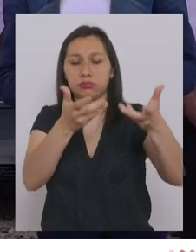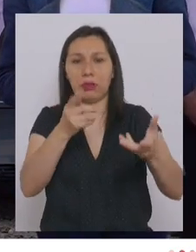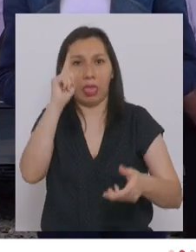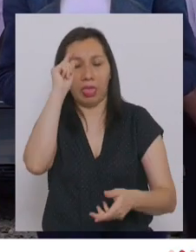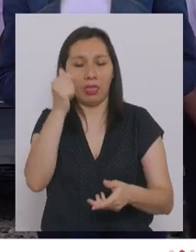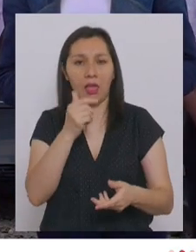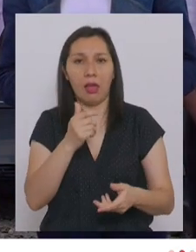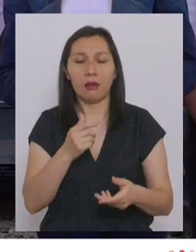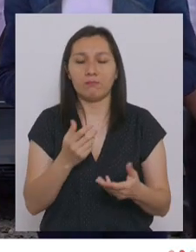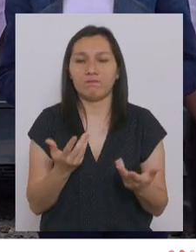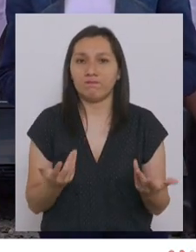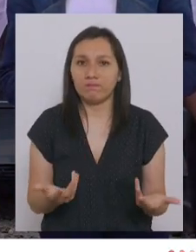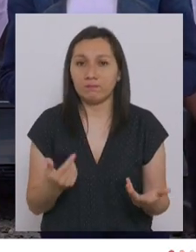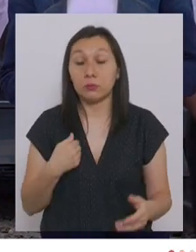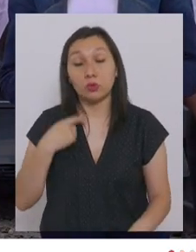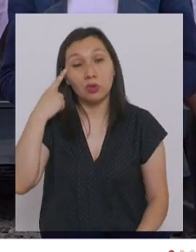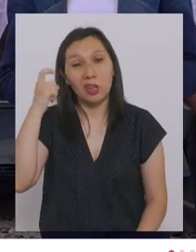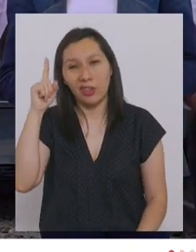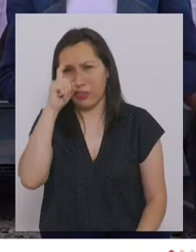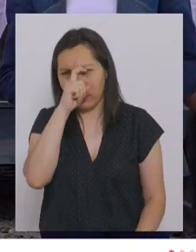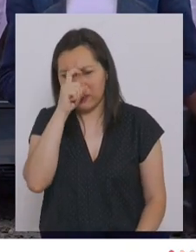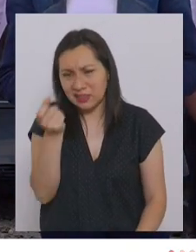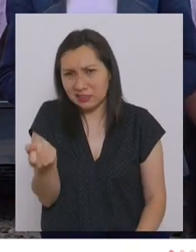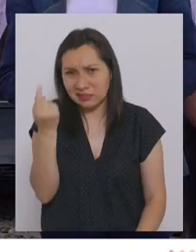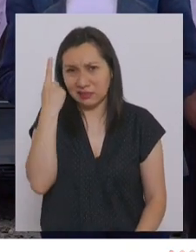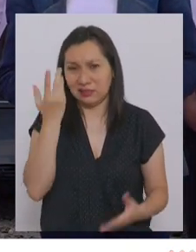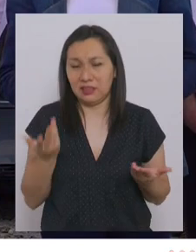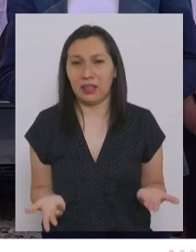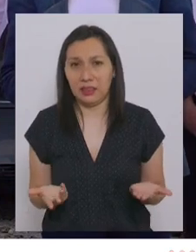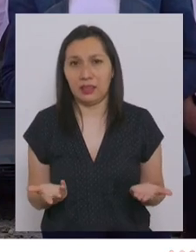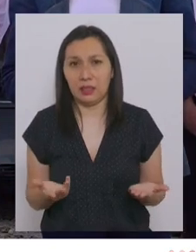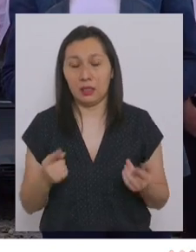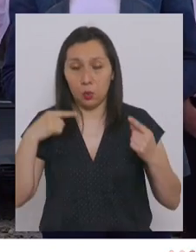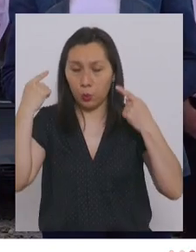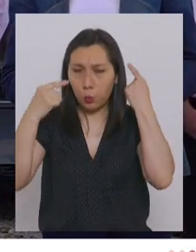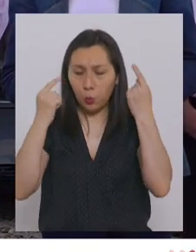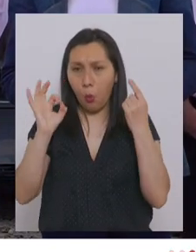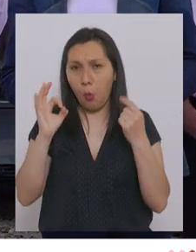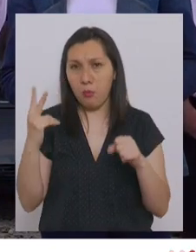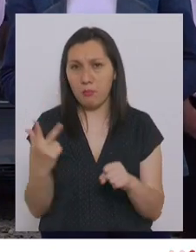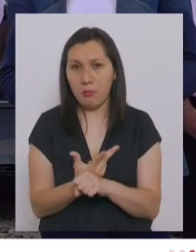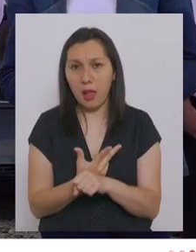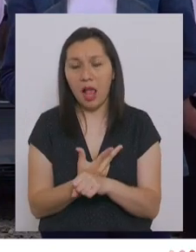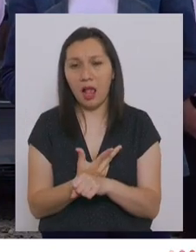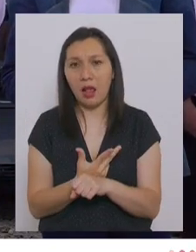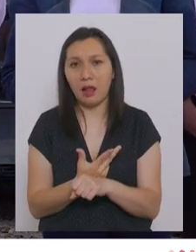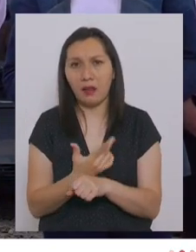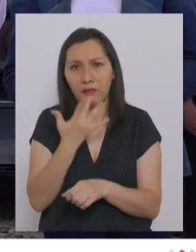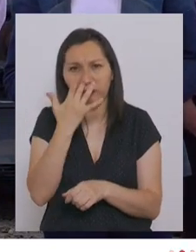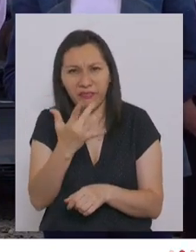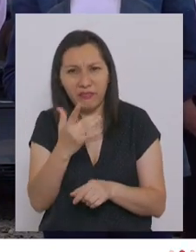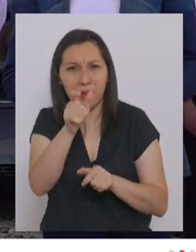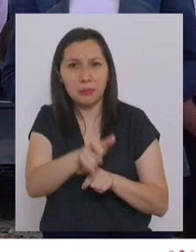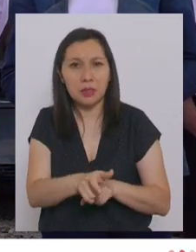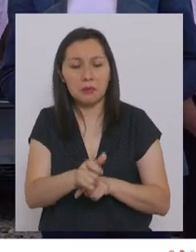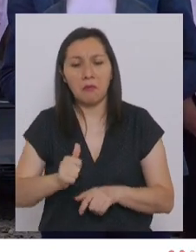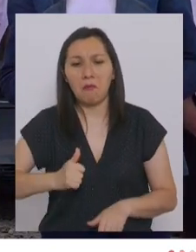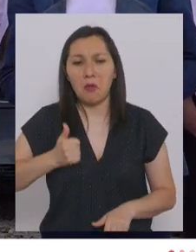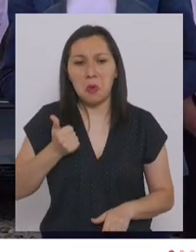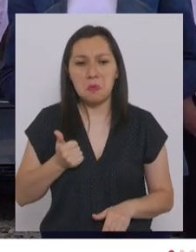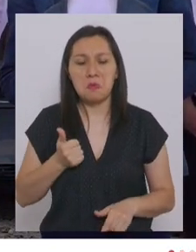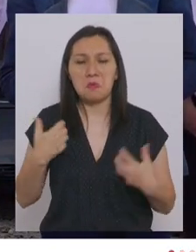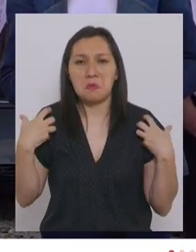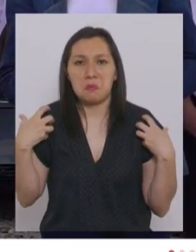que es difícil de comprender la locura o la maldad de una persona que